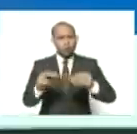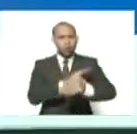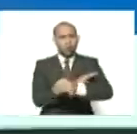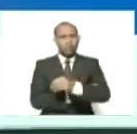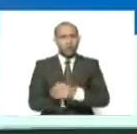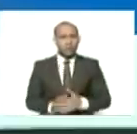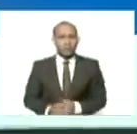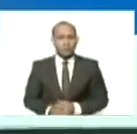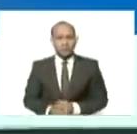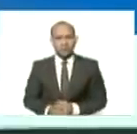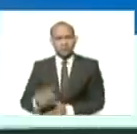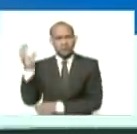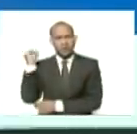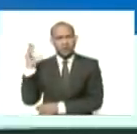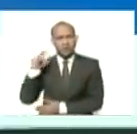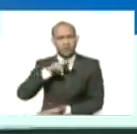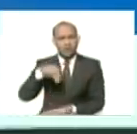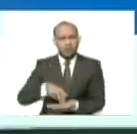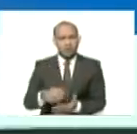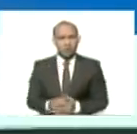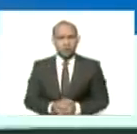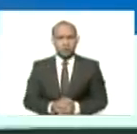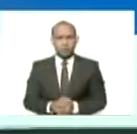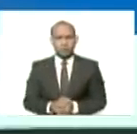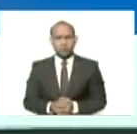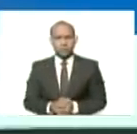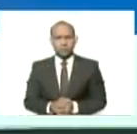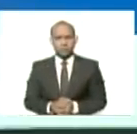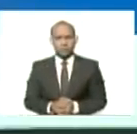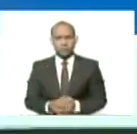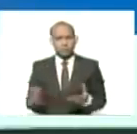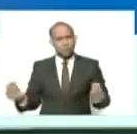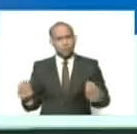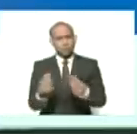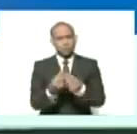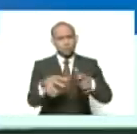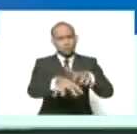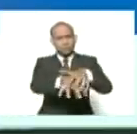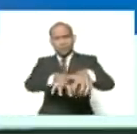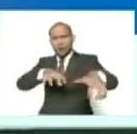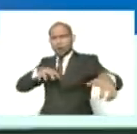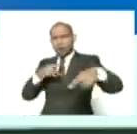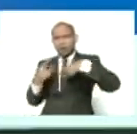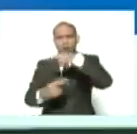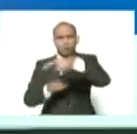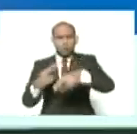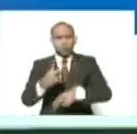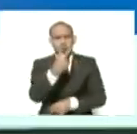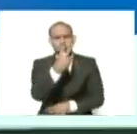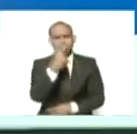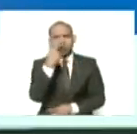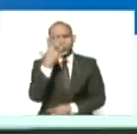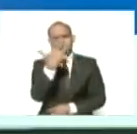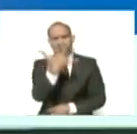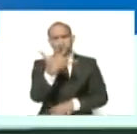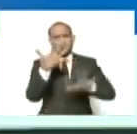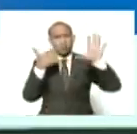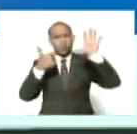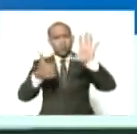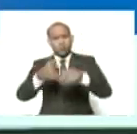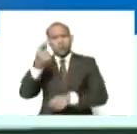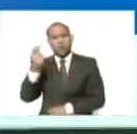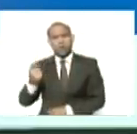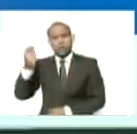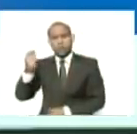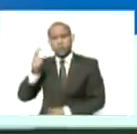fuerza de la Asamblea Nacional con mayoría revolucionaria, 256 diputados y